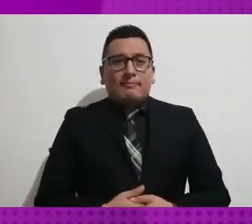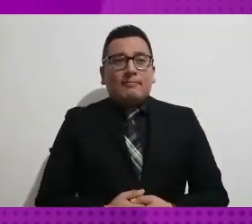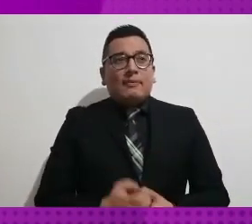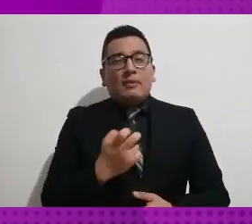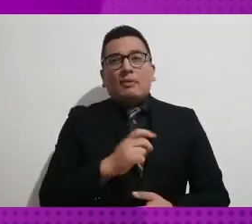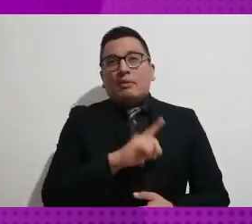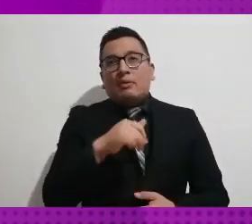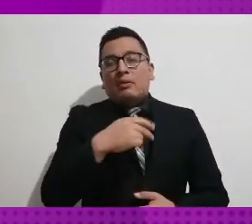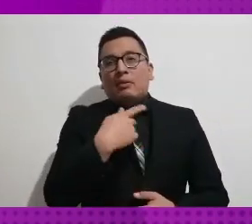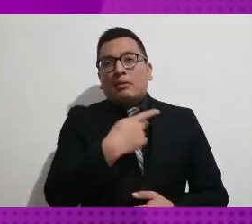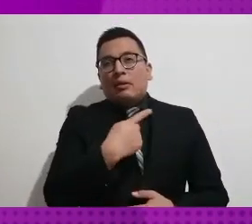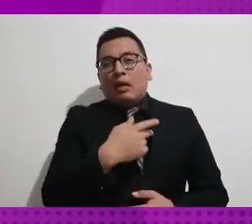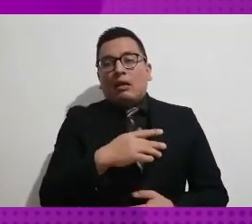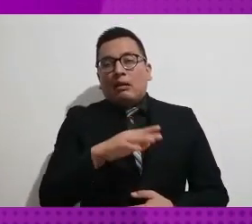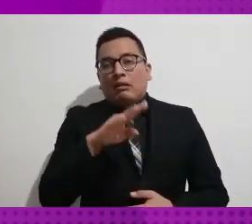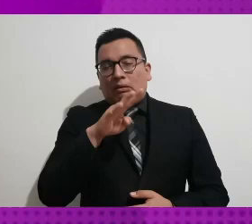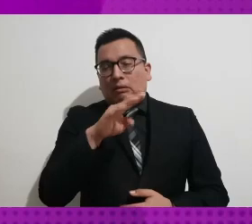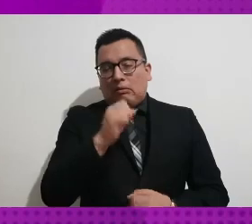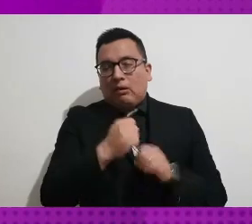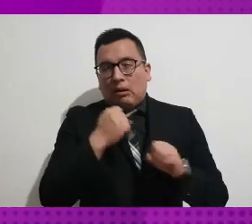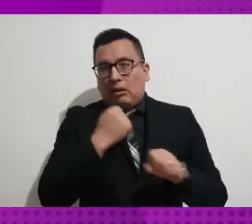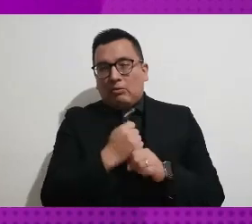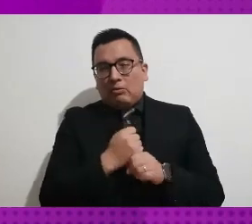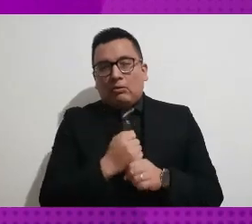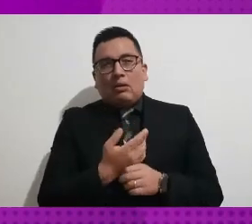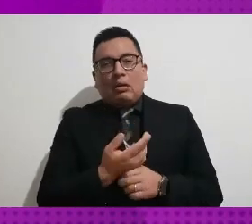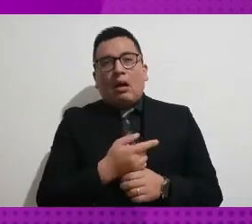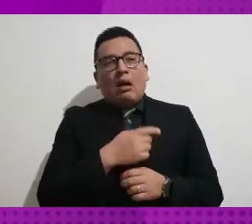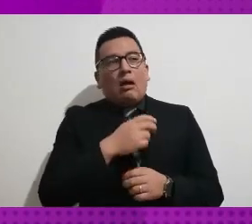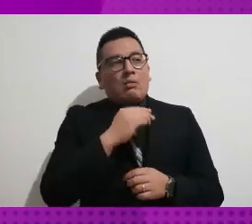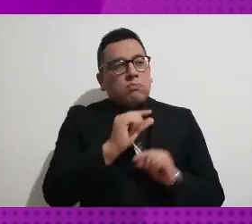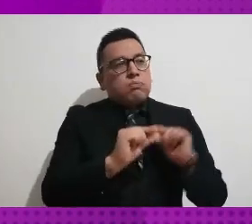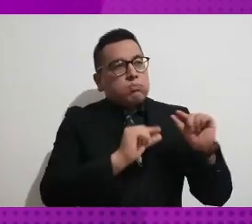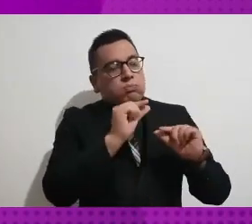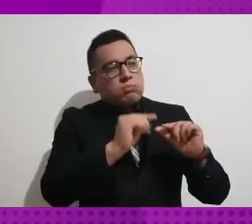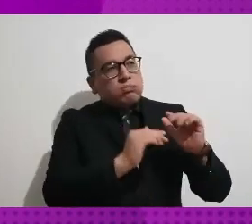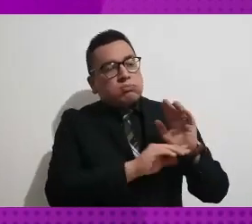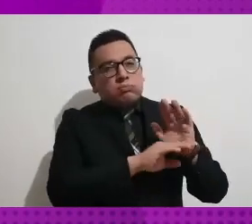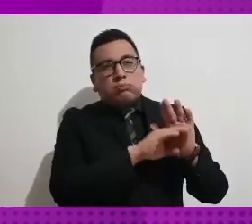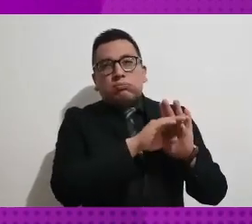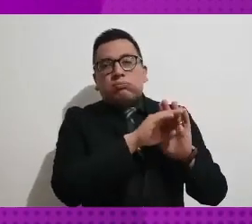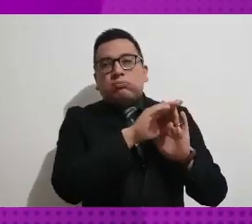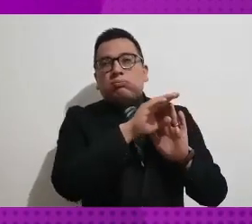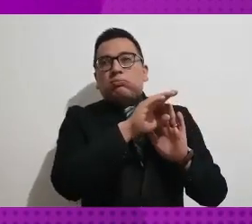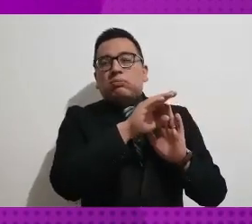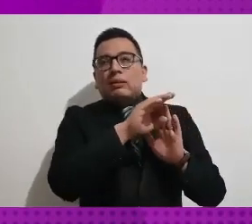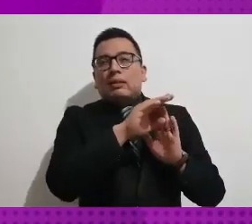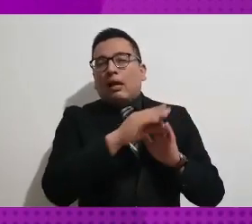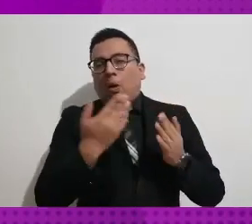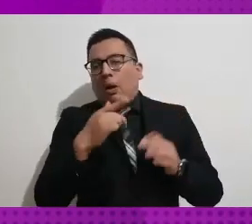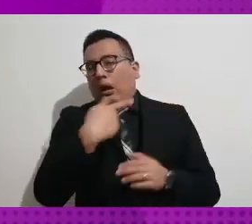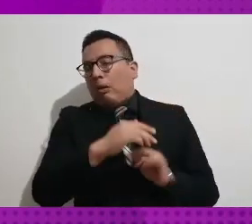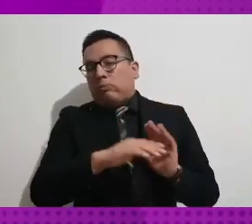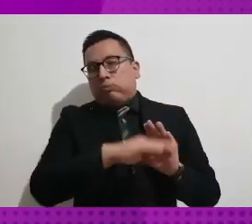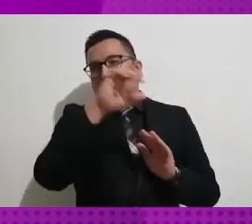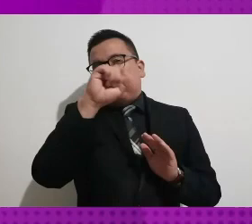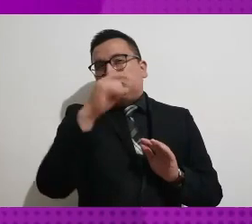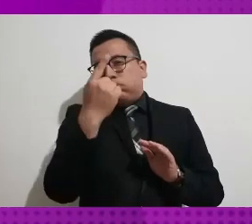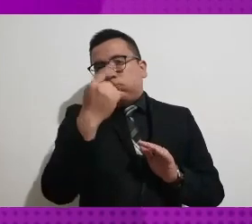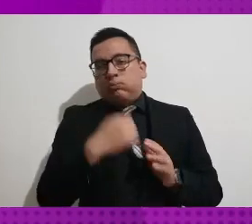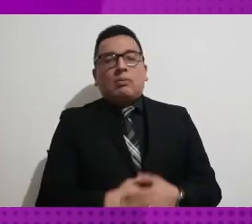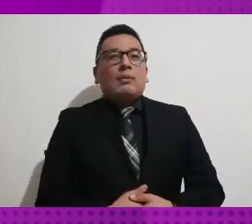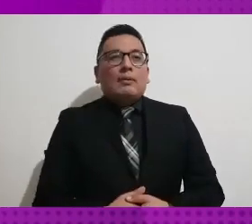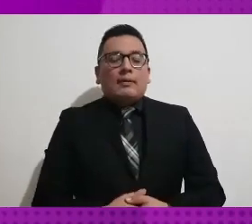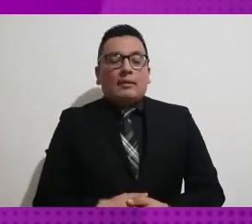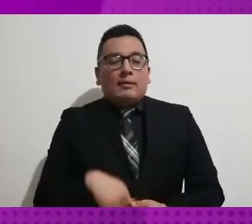los 19 años, él tiene 21, pero cada vez en la etapa que él iba creciendo, pues nos encontrábamos cosas nuevas que teníamos